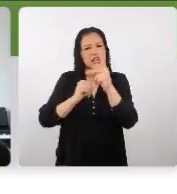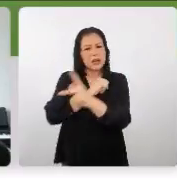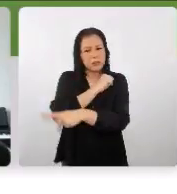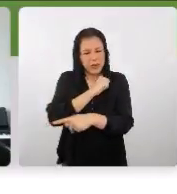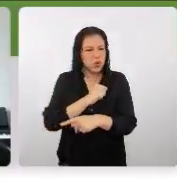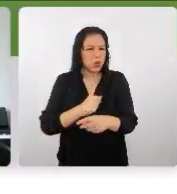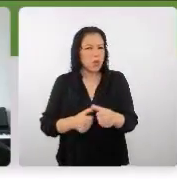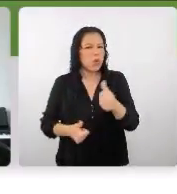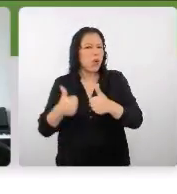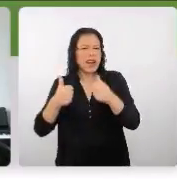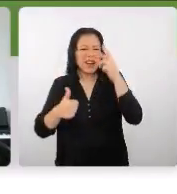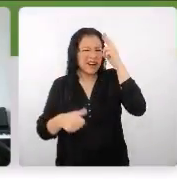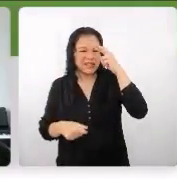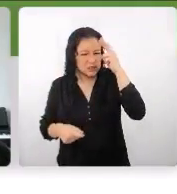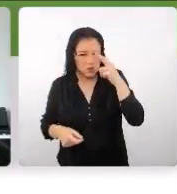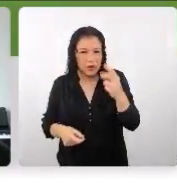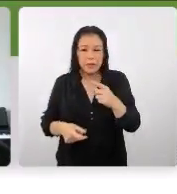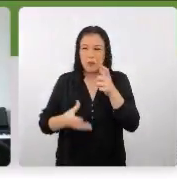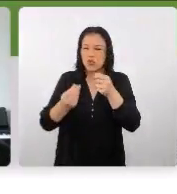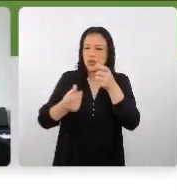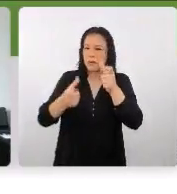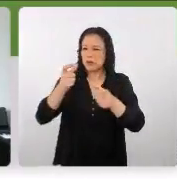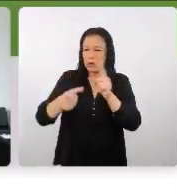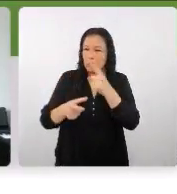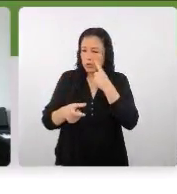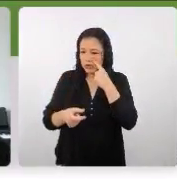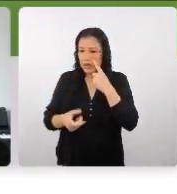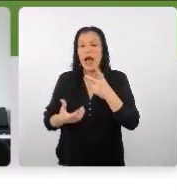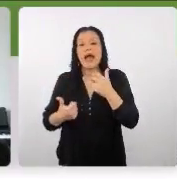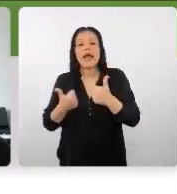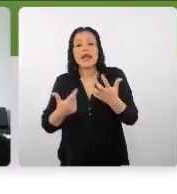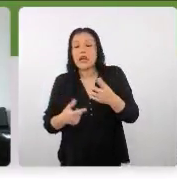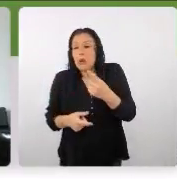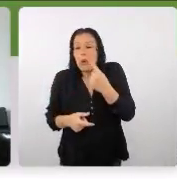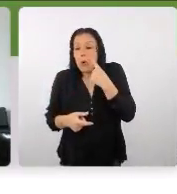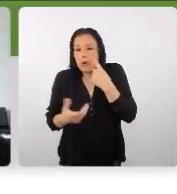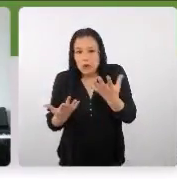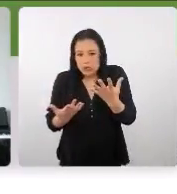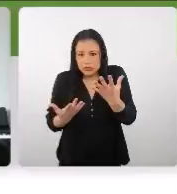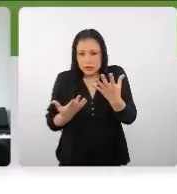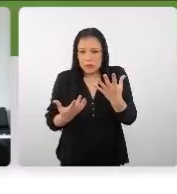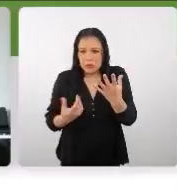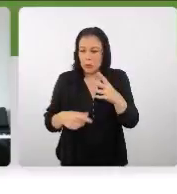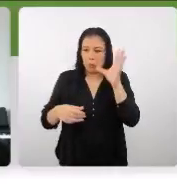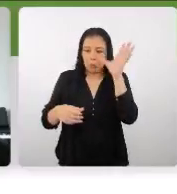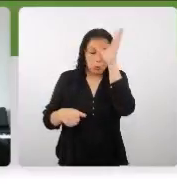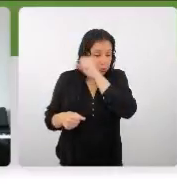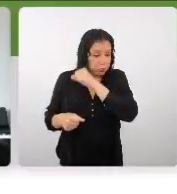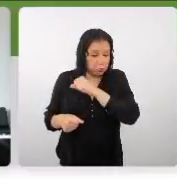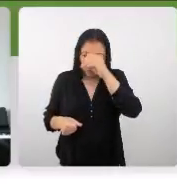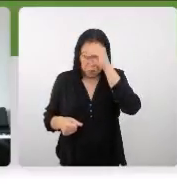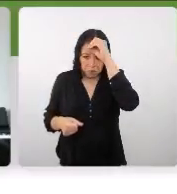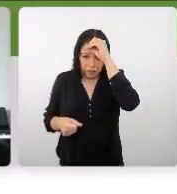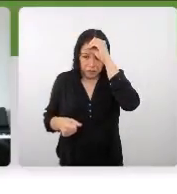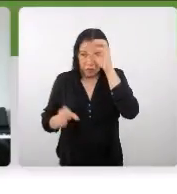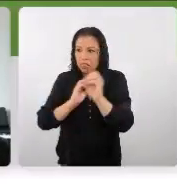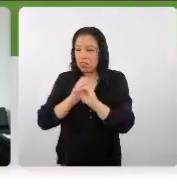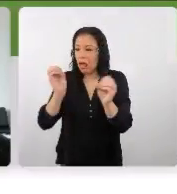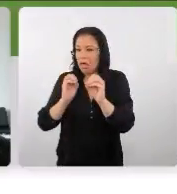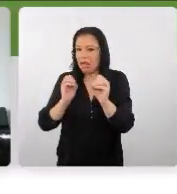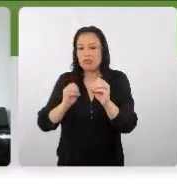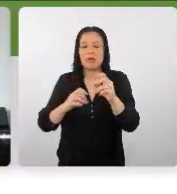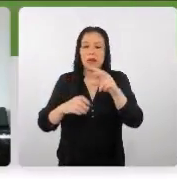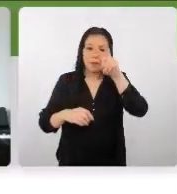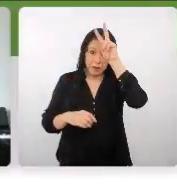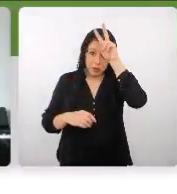no solamente de aquellos atractivos turísticos, sino del país en general. No saben mucho de Perú.